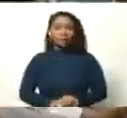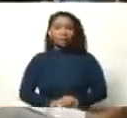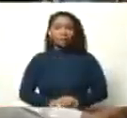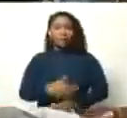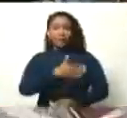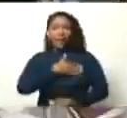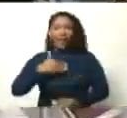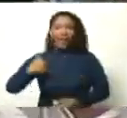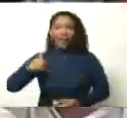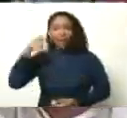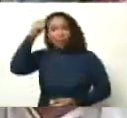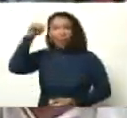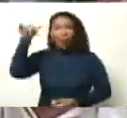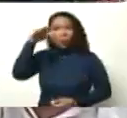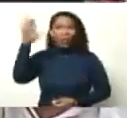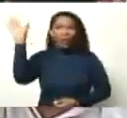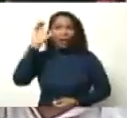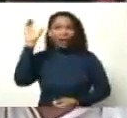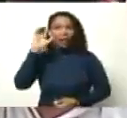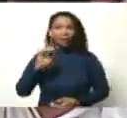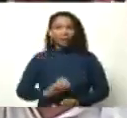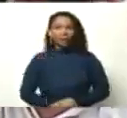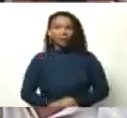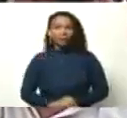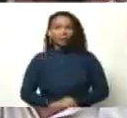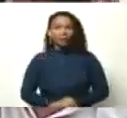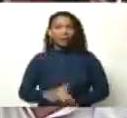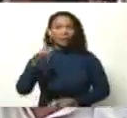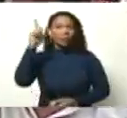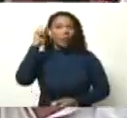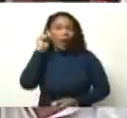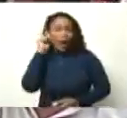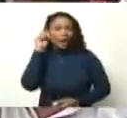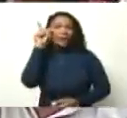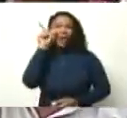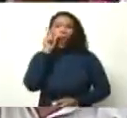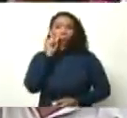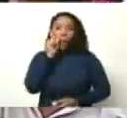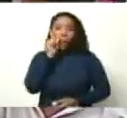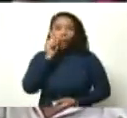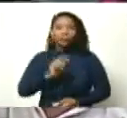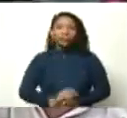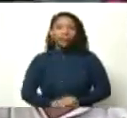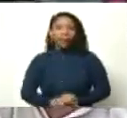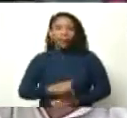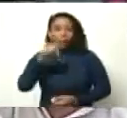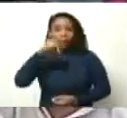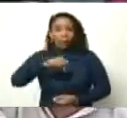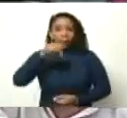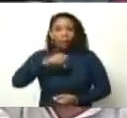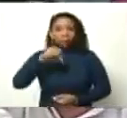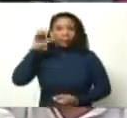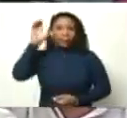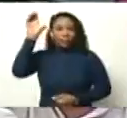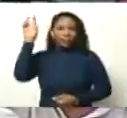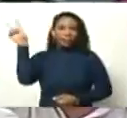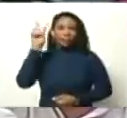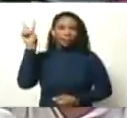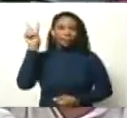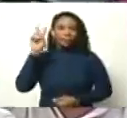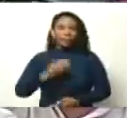Querido pueblo de Caracas, mujeres y hombres de esta patria